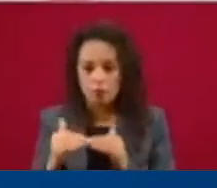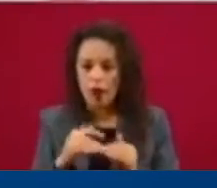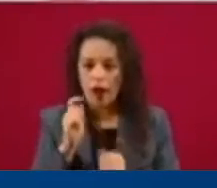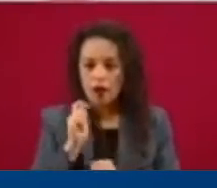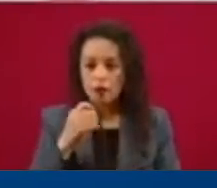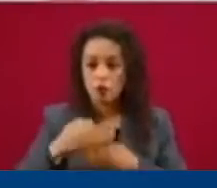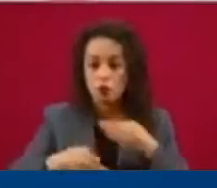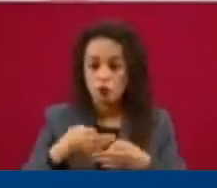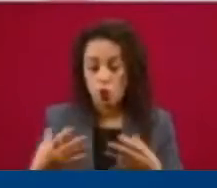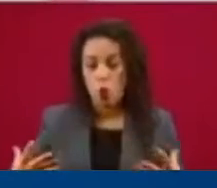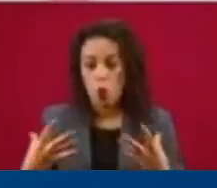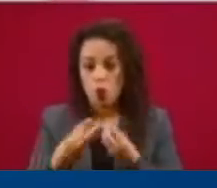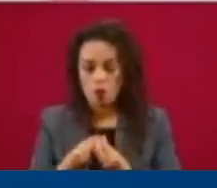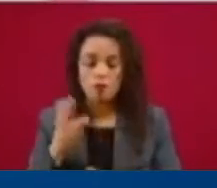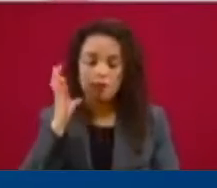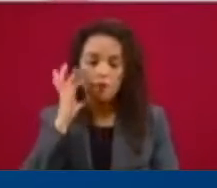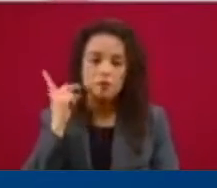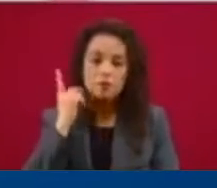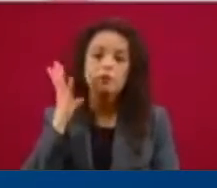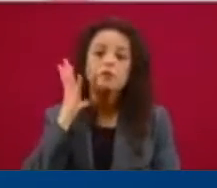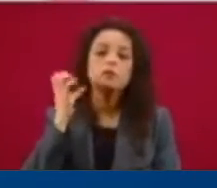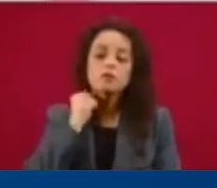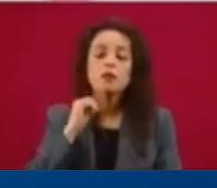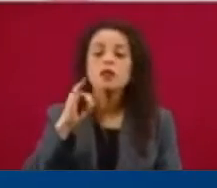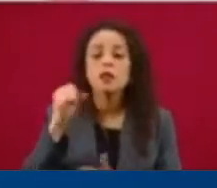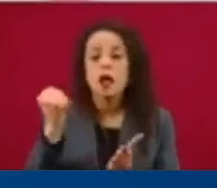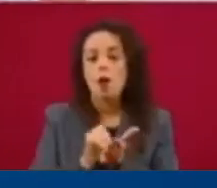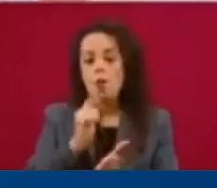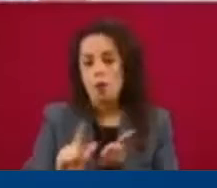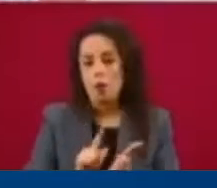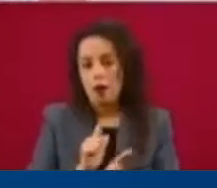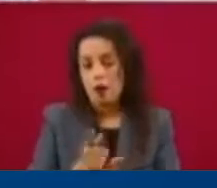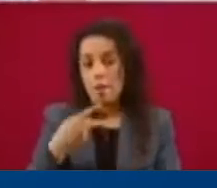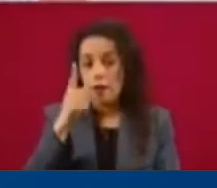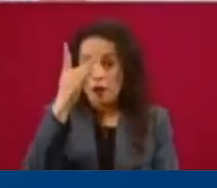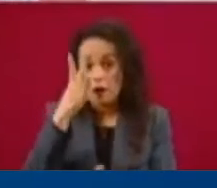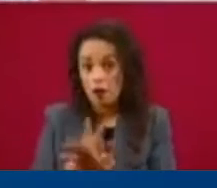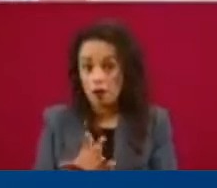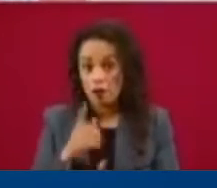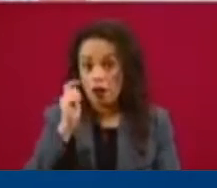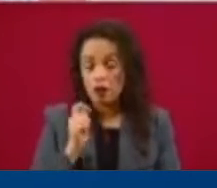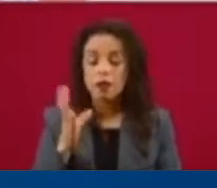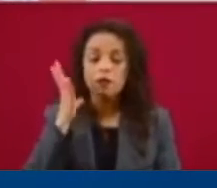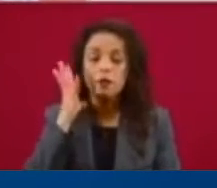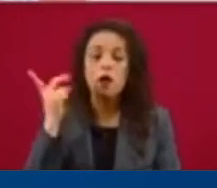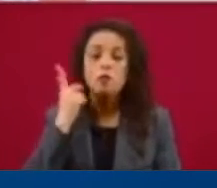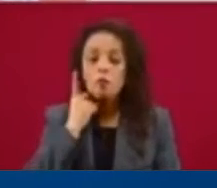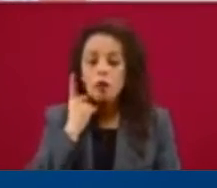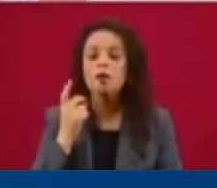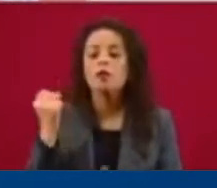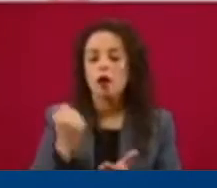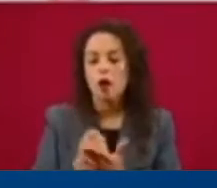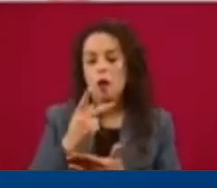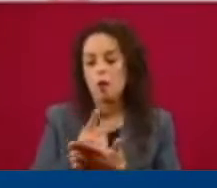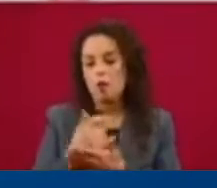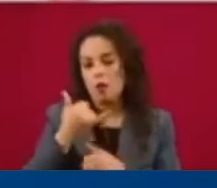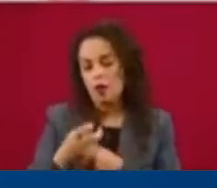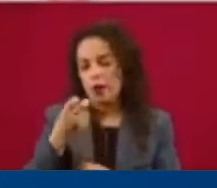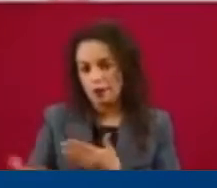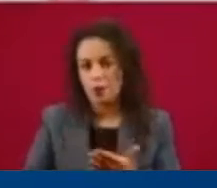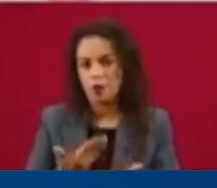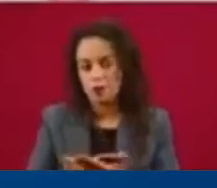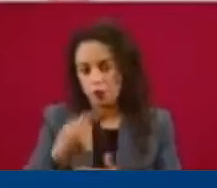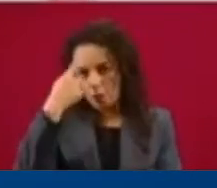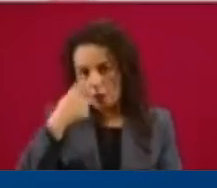del cual no existe la misma desagregación de datos por obvias razones y el cual no ha compensado la caída de la inversión y del consumo de las